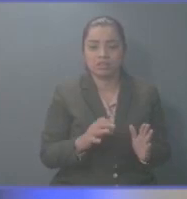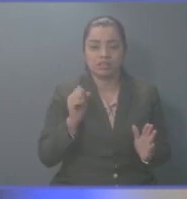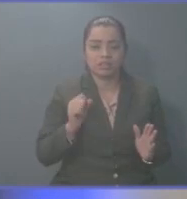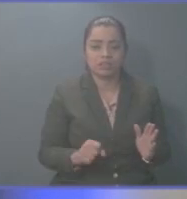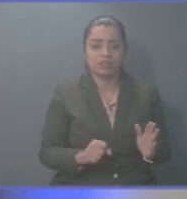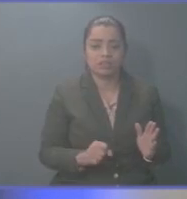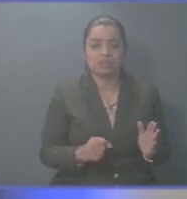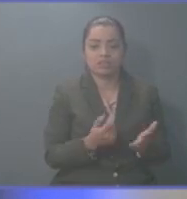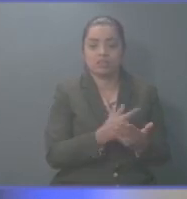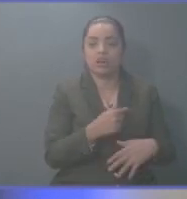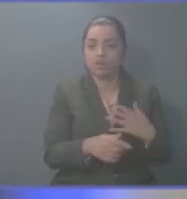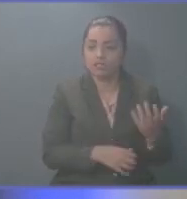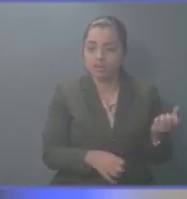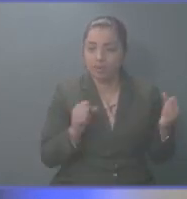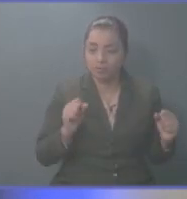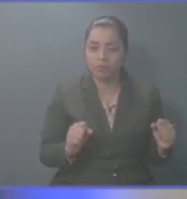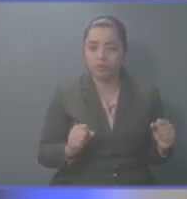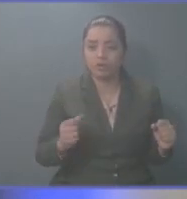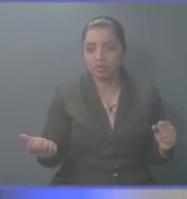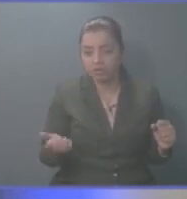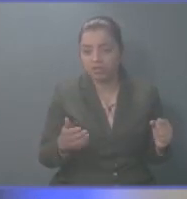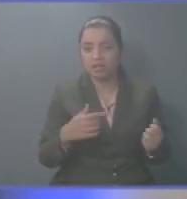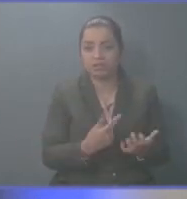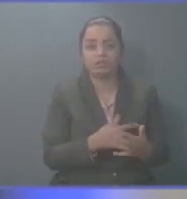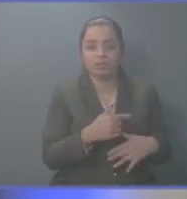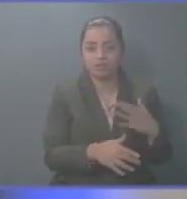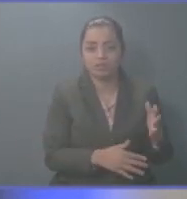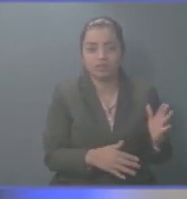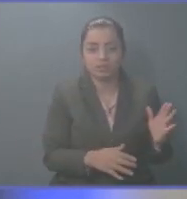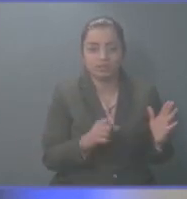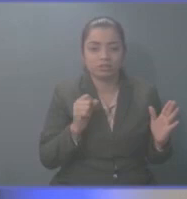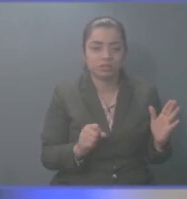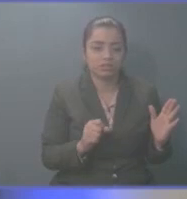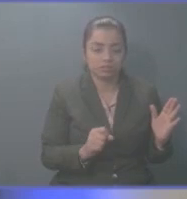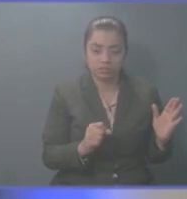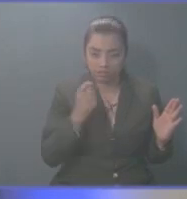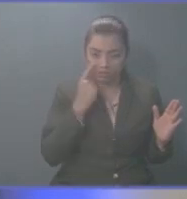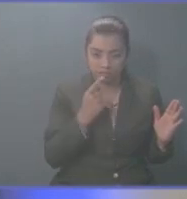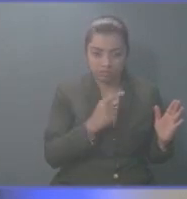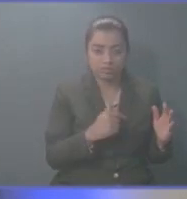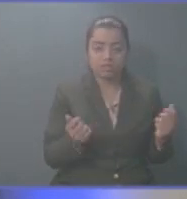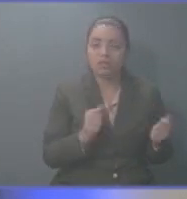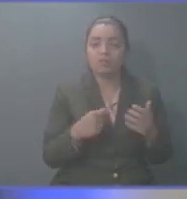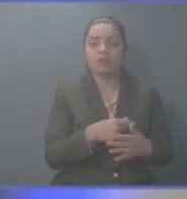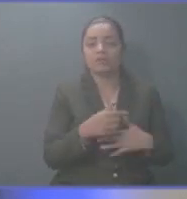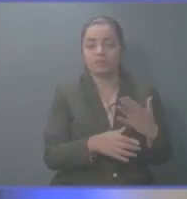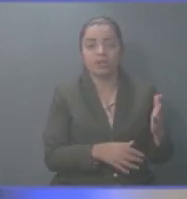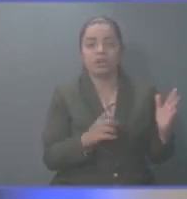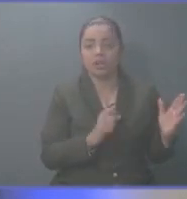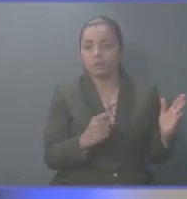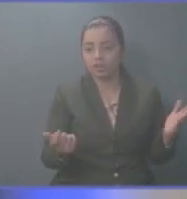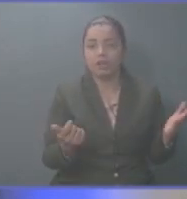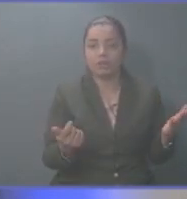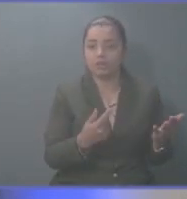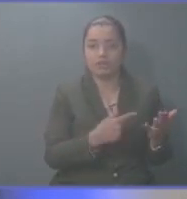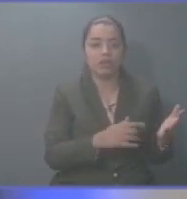Ilopango, con un donativo aparentemente que iba a dar el gobierno de China. Vamos a ver qué es lo que ocurre. Lo que sí no puedes dejar pasar